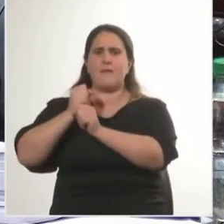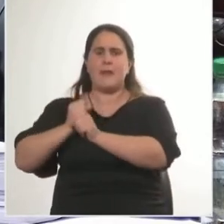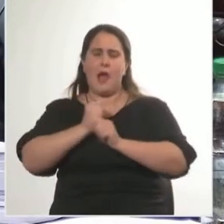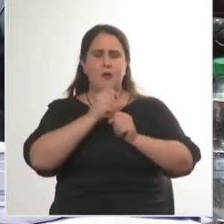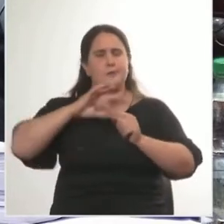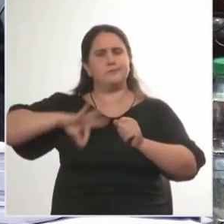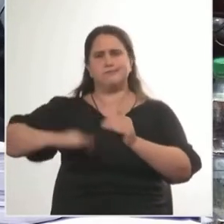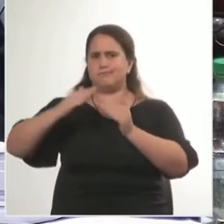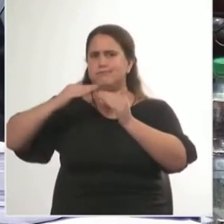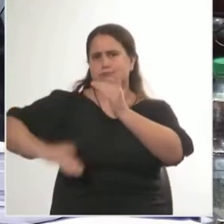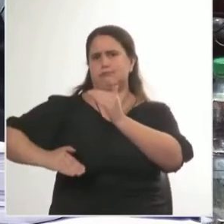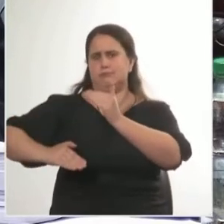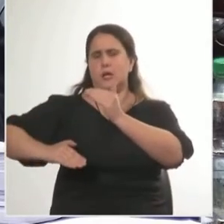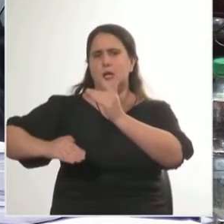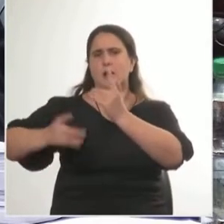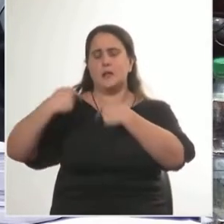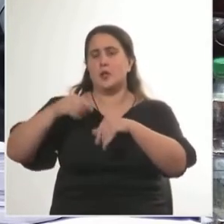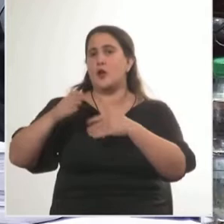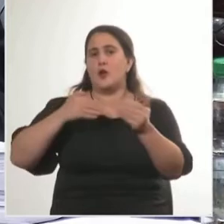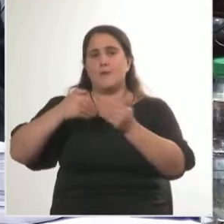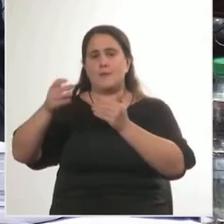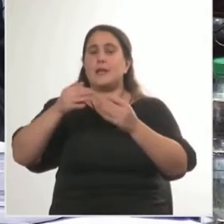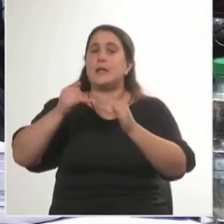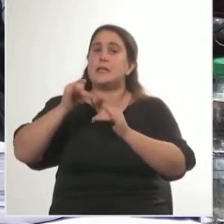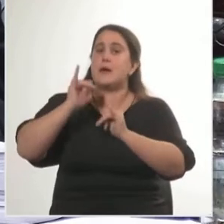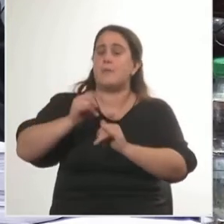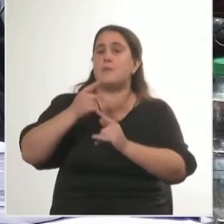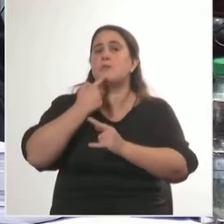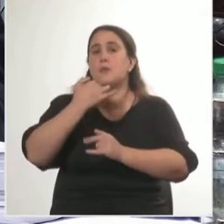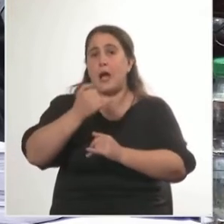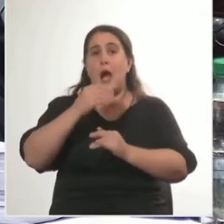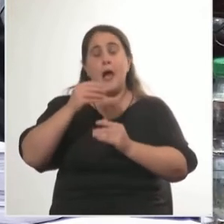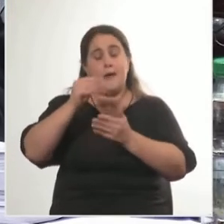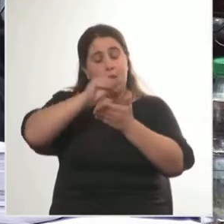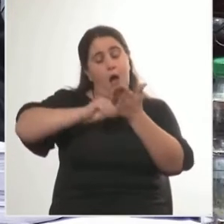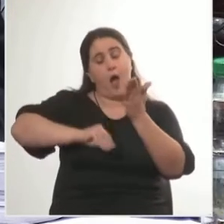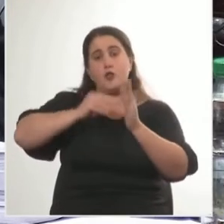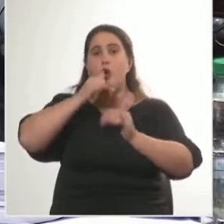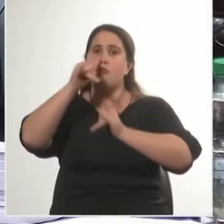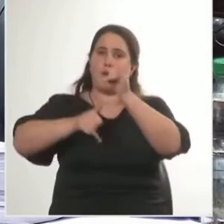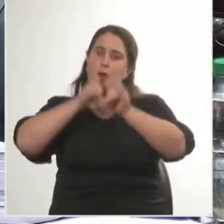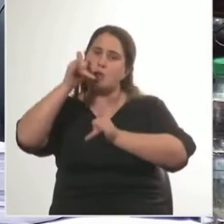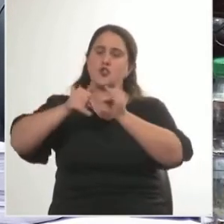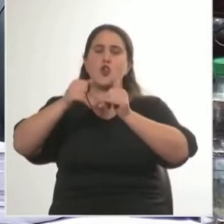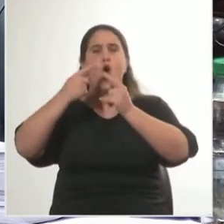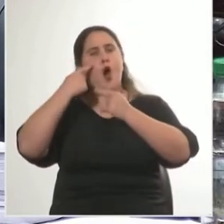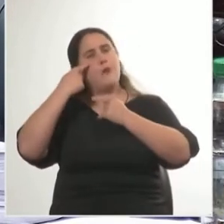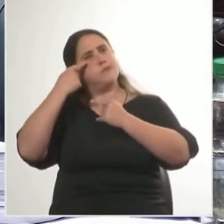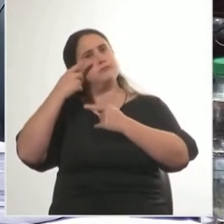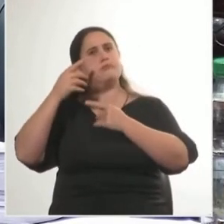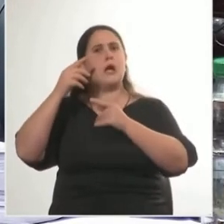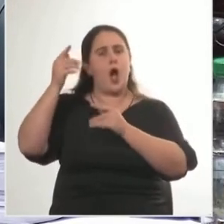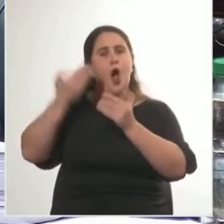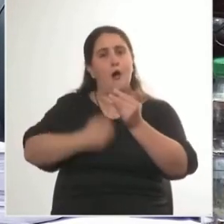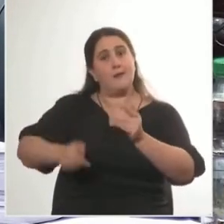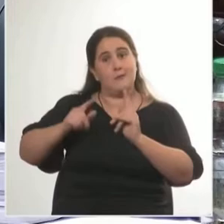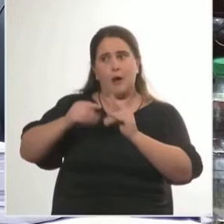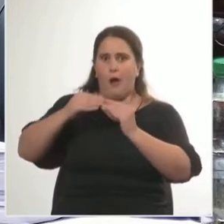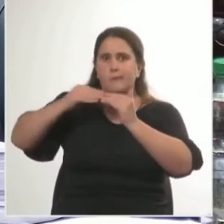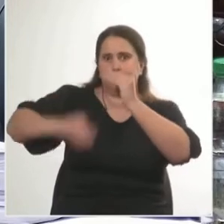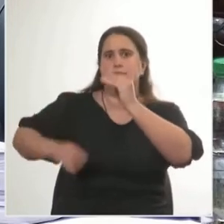caído, aún tomando en cuenta los datos, la información y las proyecciones del propio gobierno.